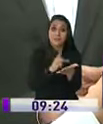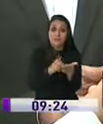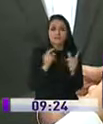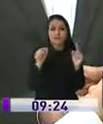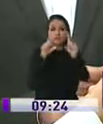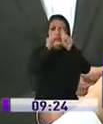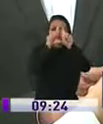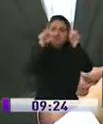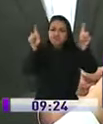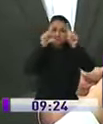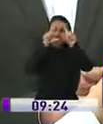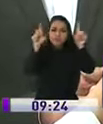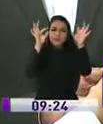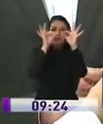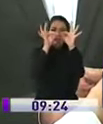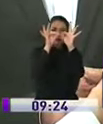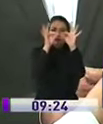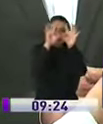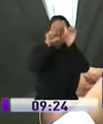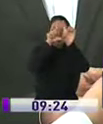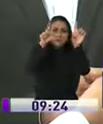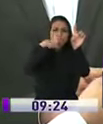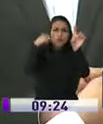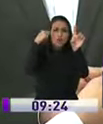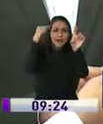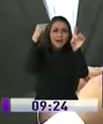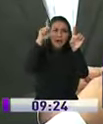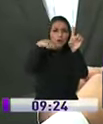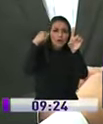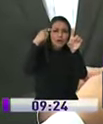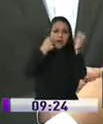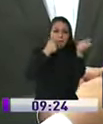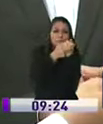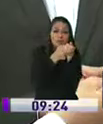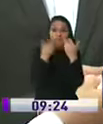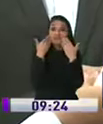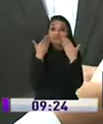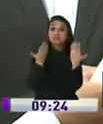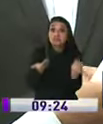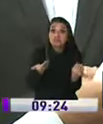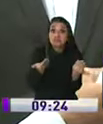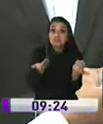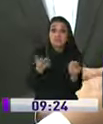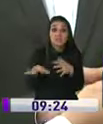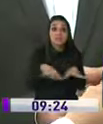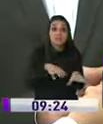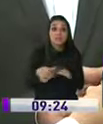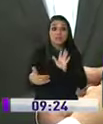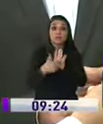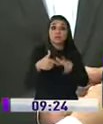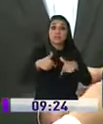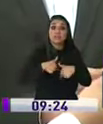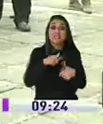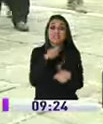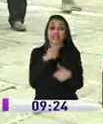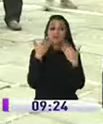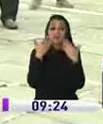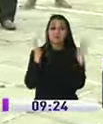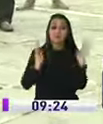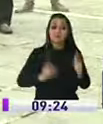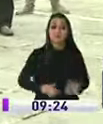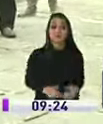estos términos son páginas que se autotitulan de correísmo. Entonces, ¿de qué acciones estamos hablando y quiénes son los que están detrás de estas páginas?